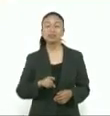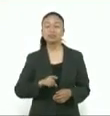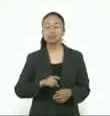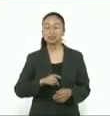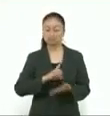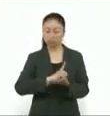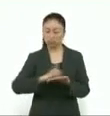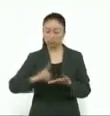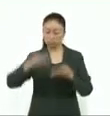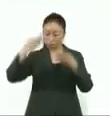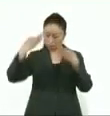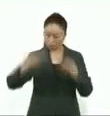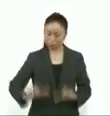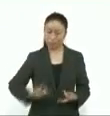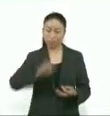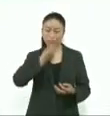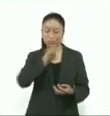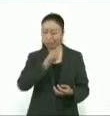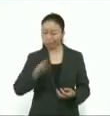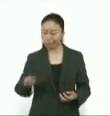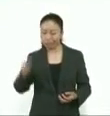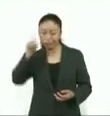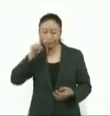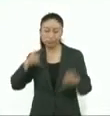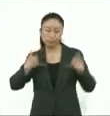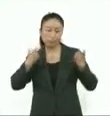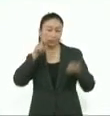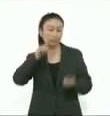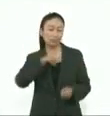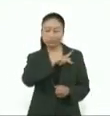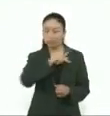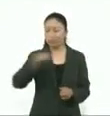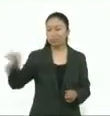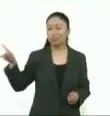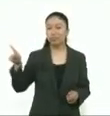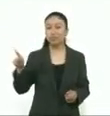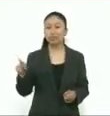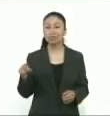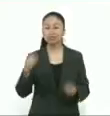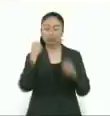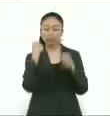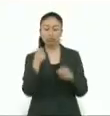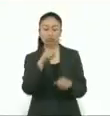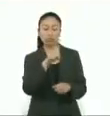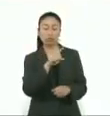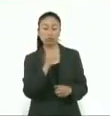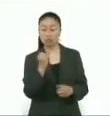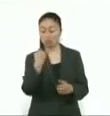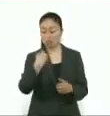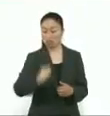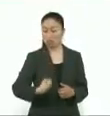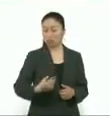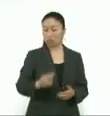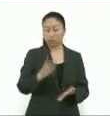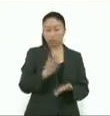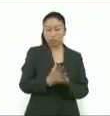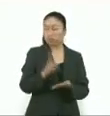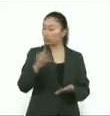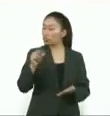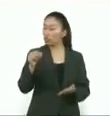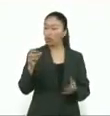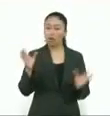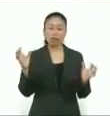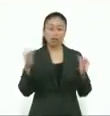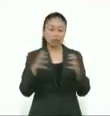las niñas, las jóvenes, las mujeres. No es una lucha individual, es una lucha colectiva, es